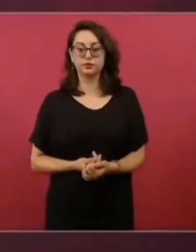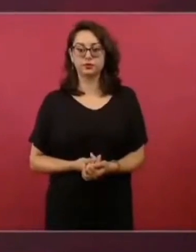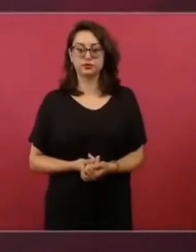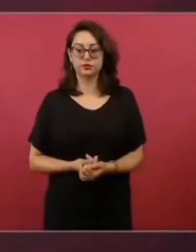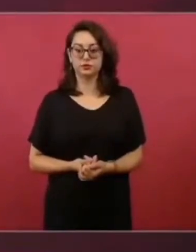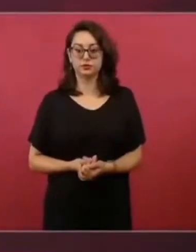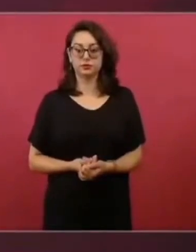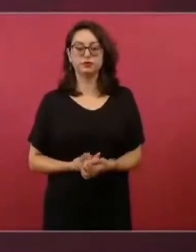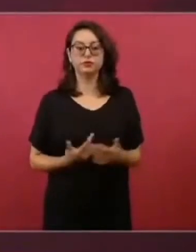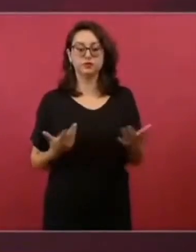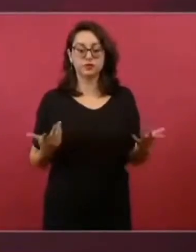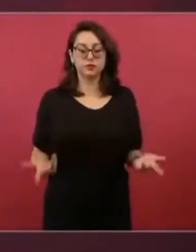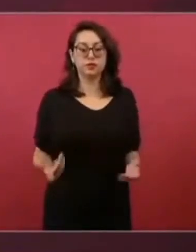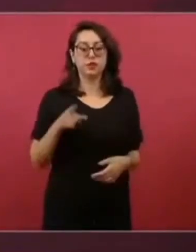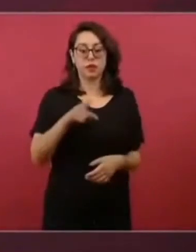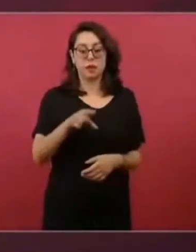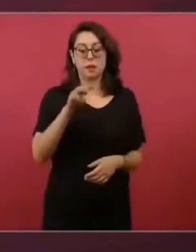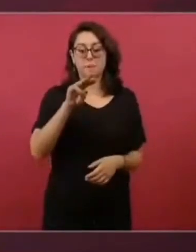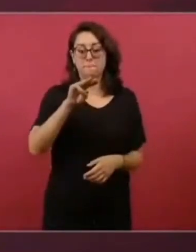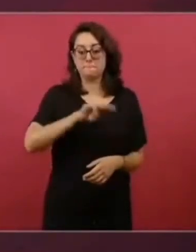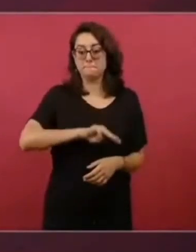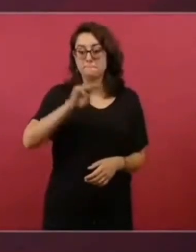lamentables, pues